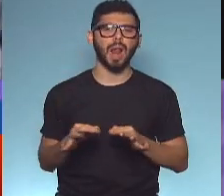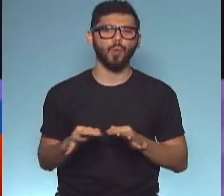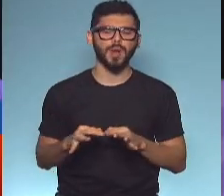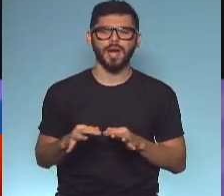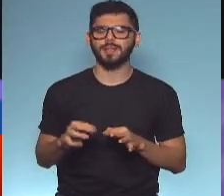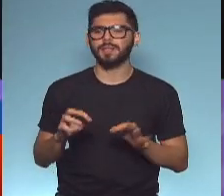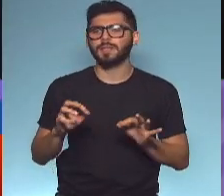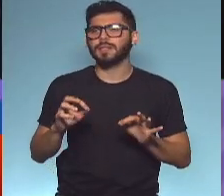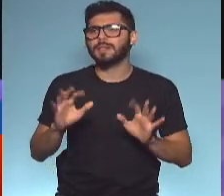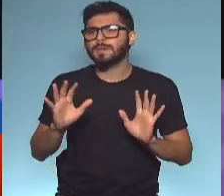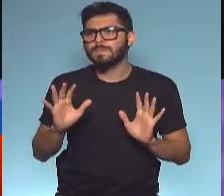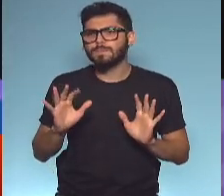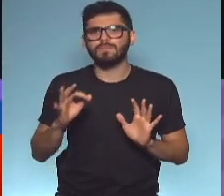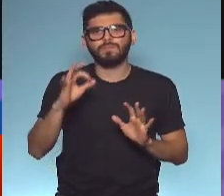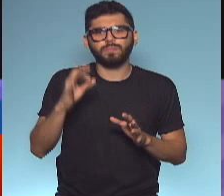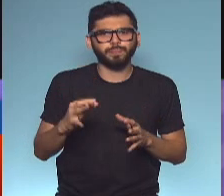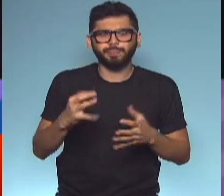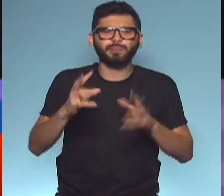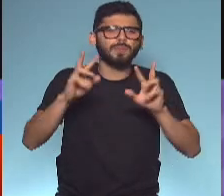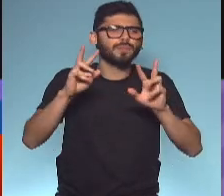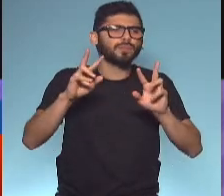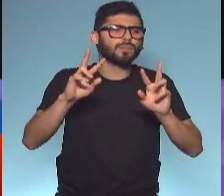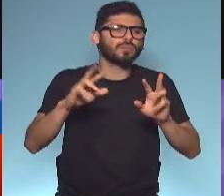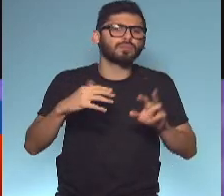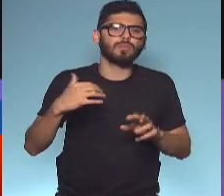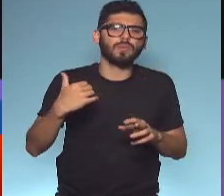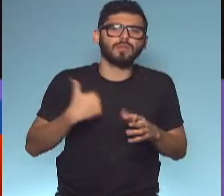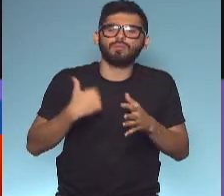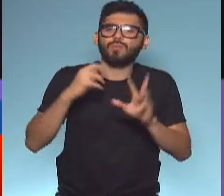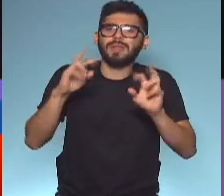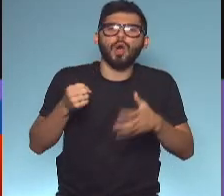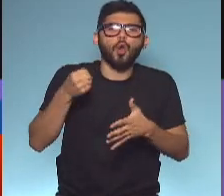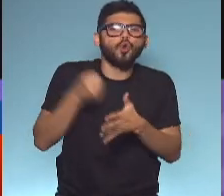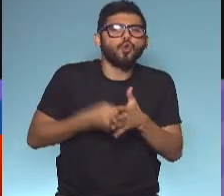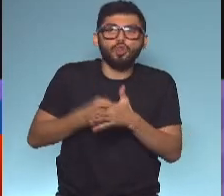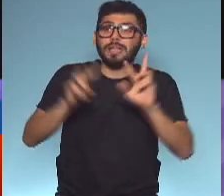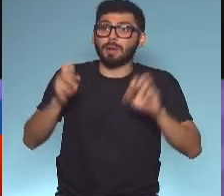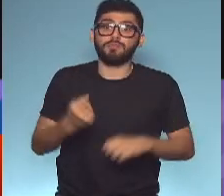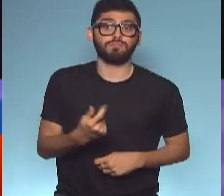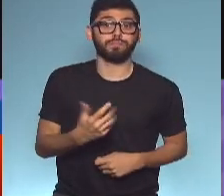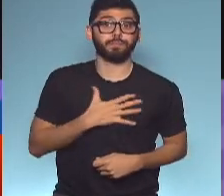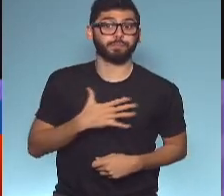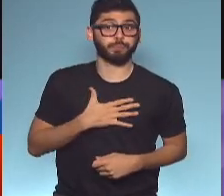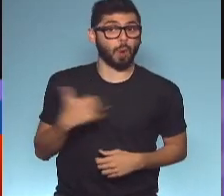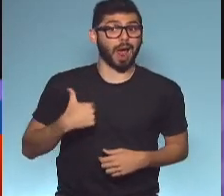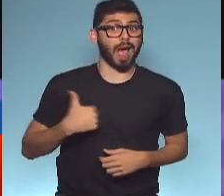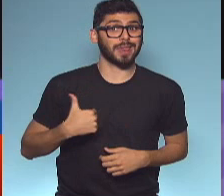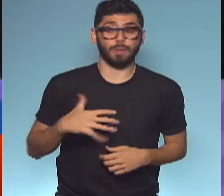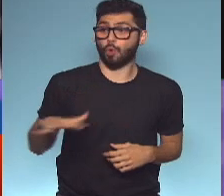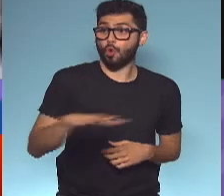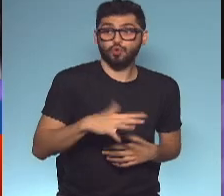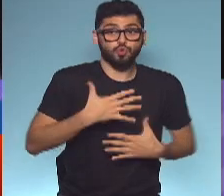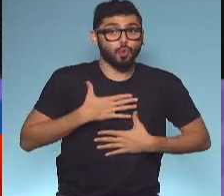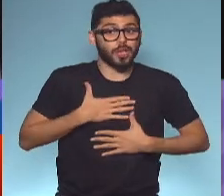quizás identifican todas las luchas y las cuestiones que tenemos aún por resolver en cuestiones de soberanía, ¿no? Es parte de nuestro territorio